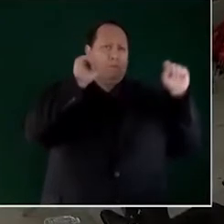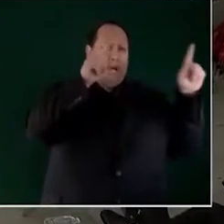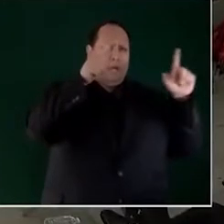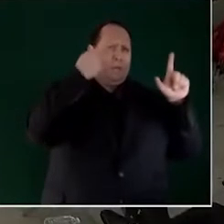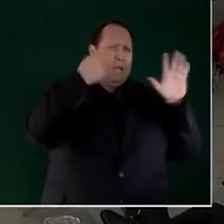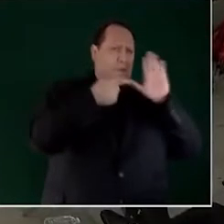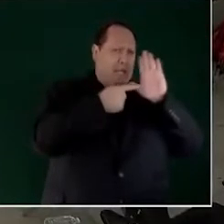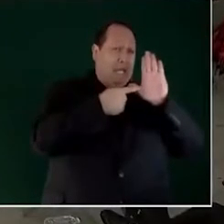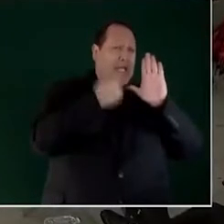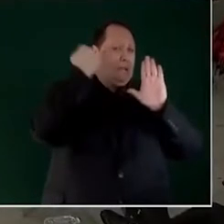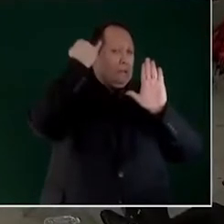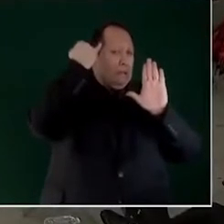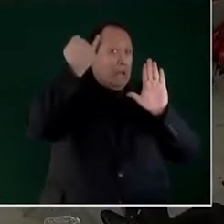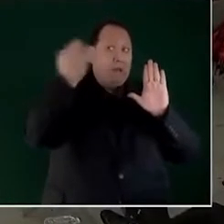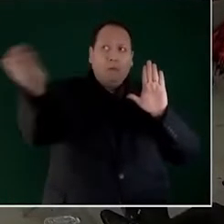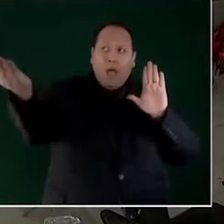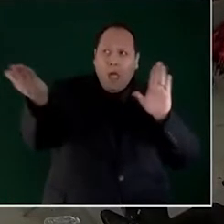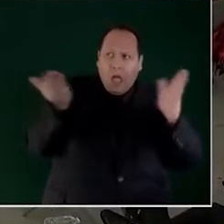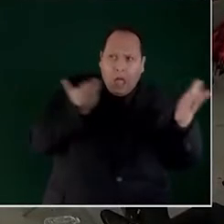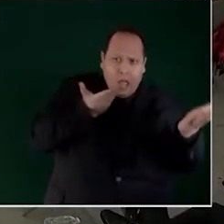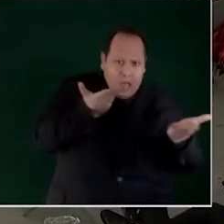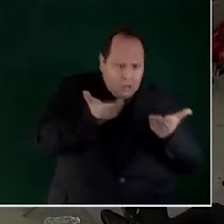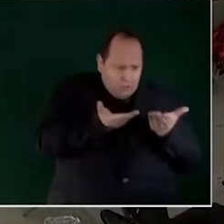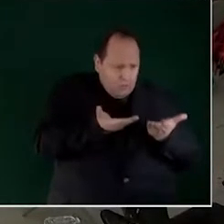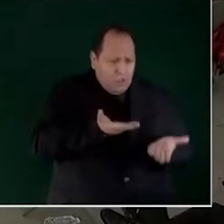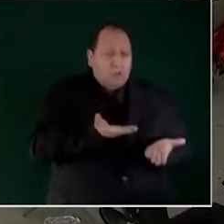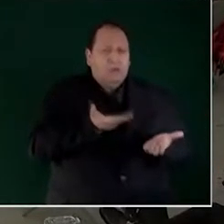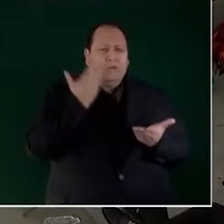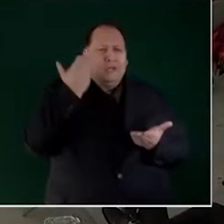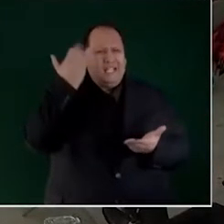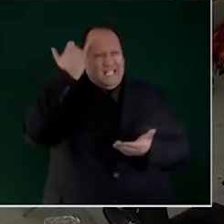una idea, pues, de lo que la gente…